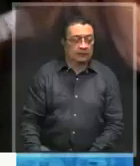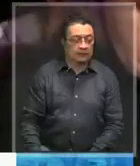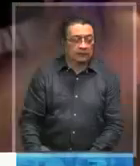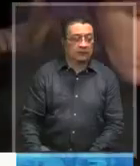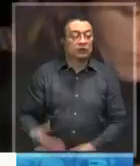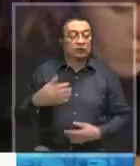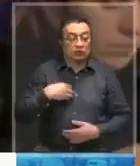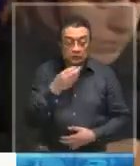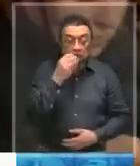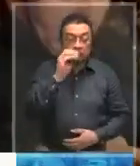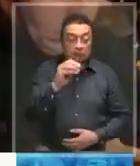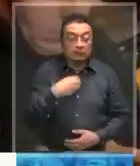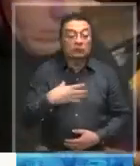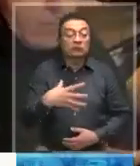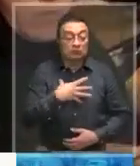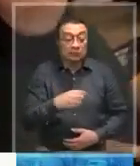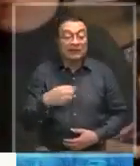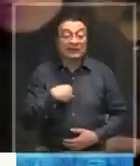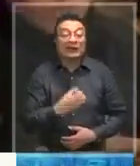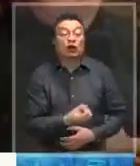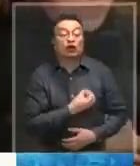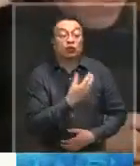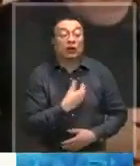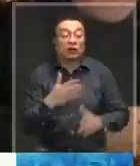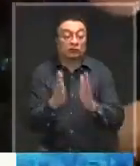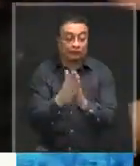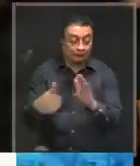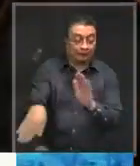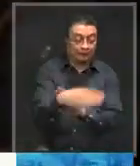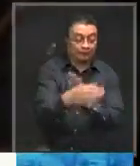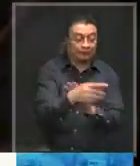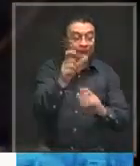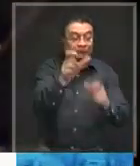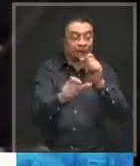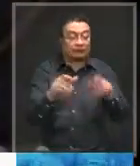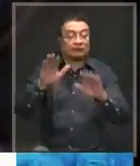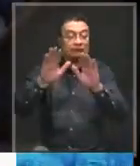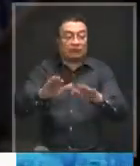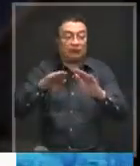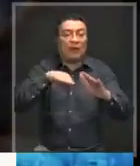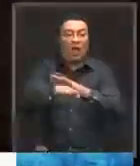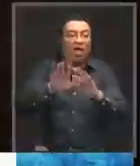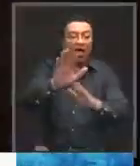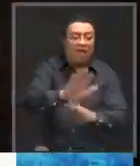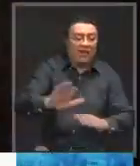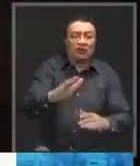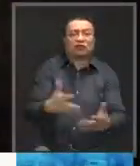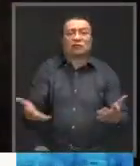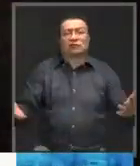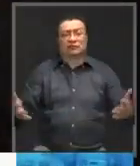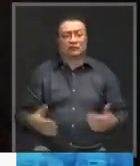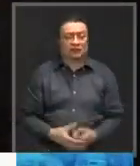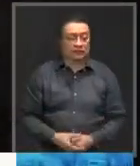mucho a mi hija y a mi suegra que salgan. Ya está la gente que se ha quedado dentro.